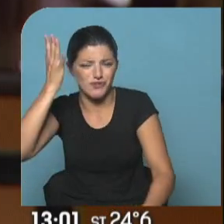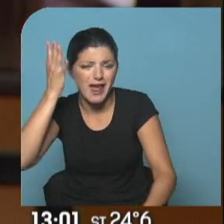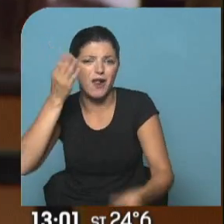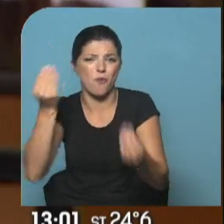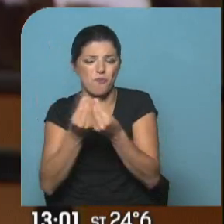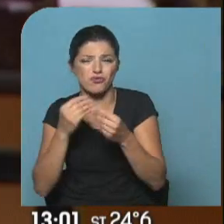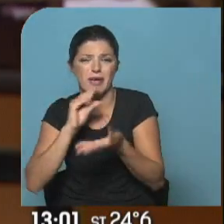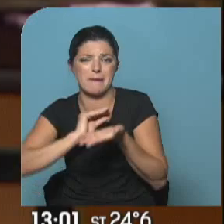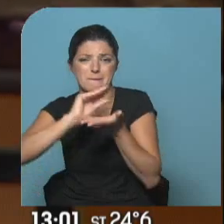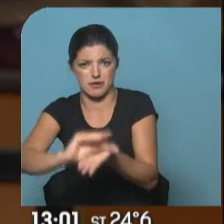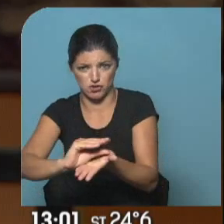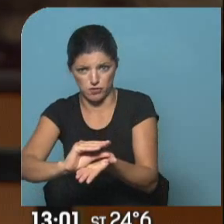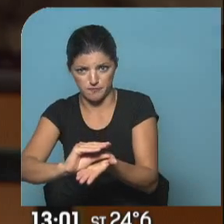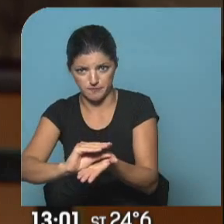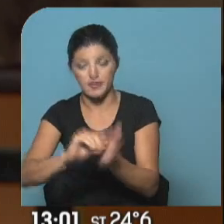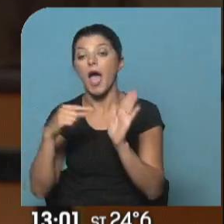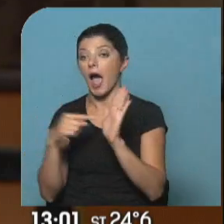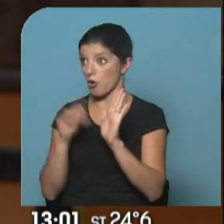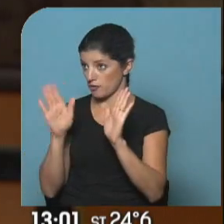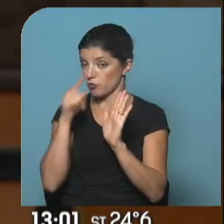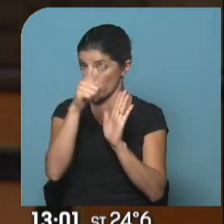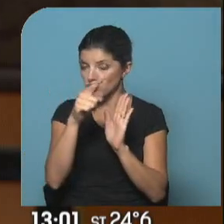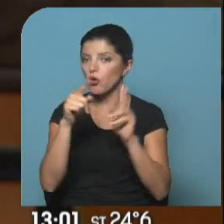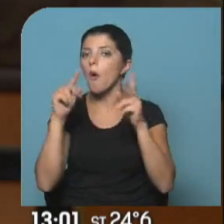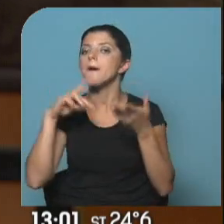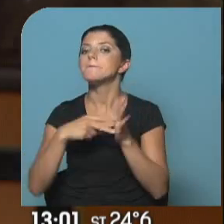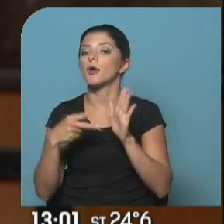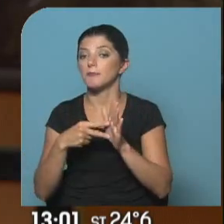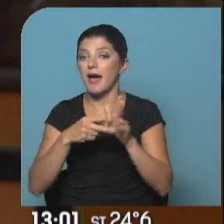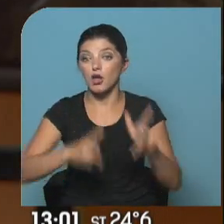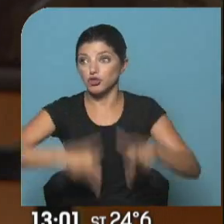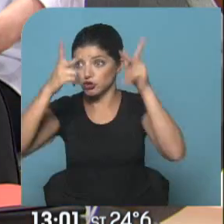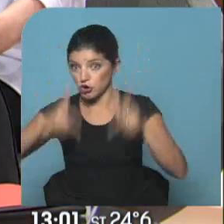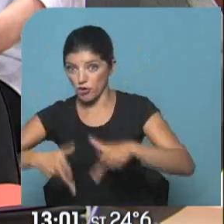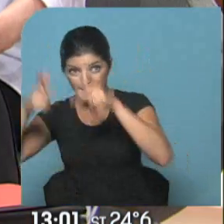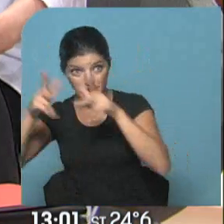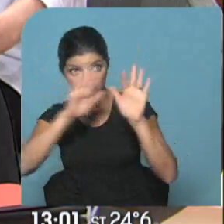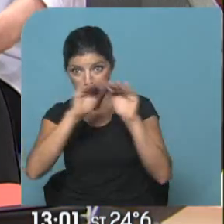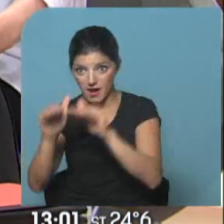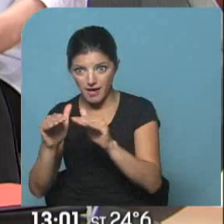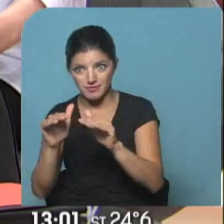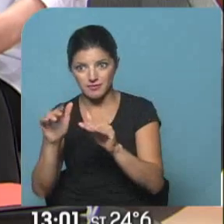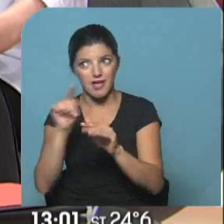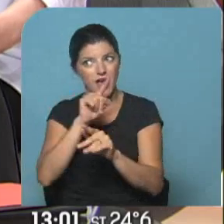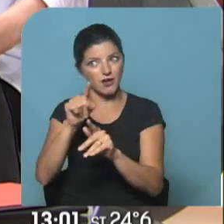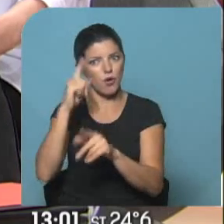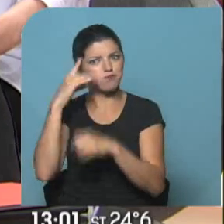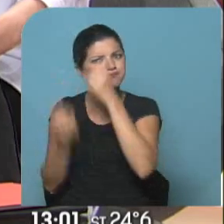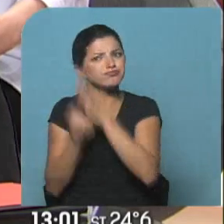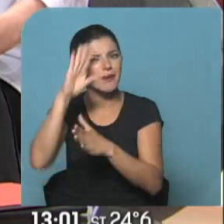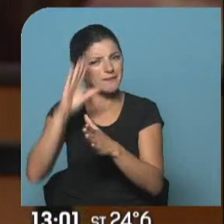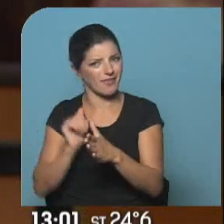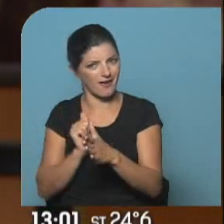mundo. Cuando tuvieron el problema de las Torres Gemelas, no usaron las Fuerzas Armadas y crearon un Ministerio de Seguridad, el Homeland